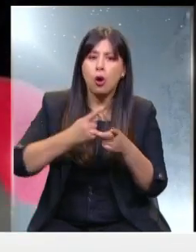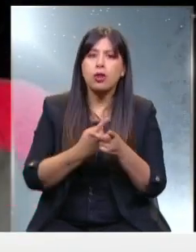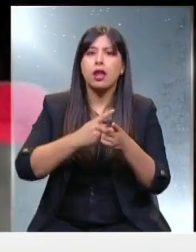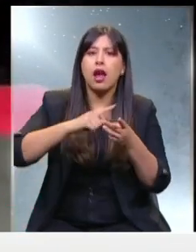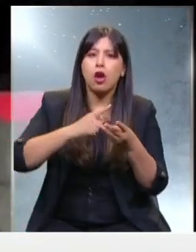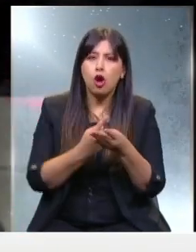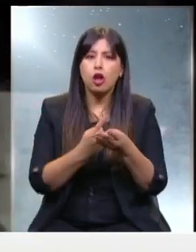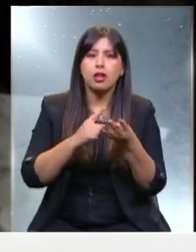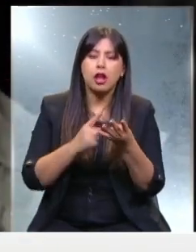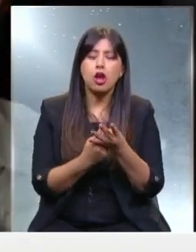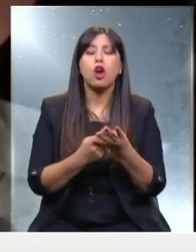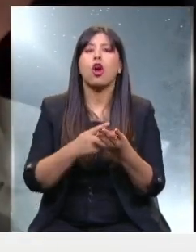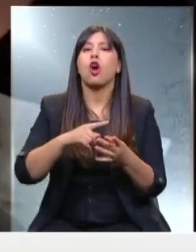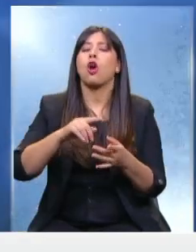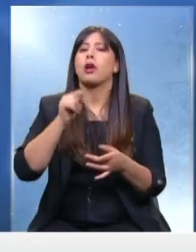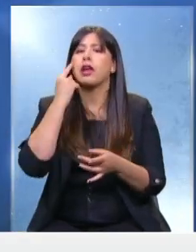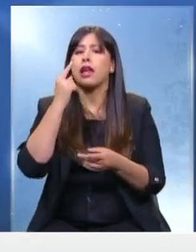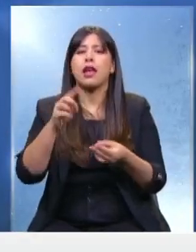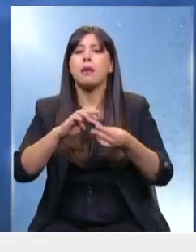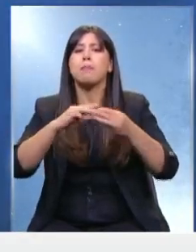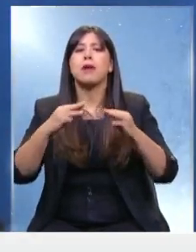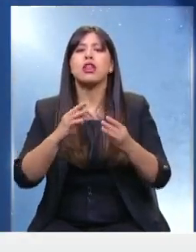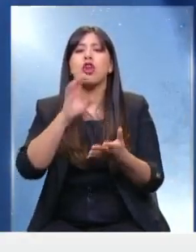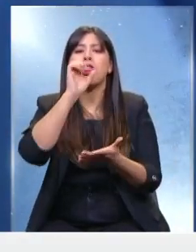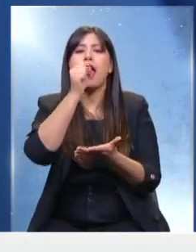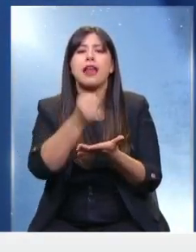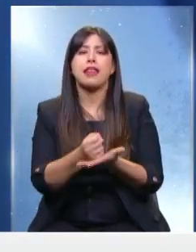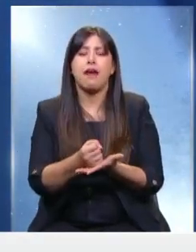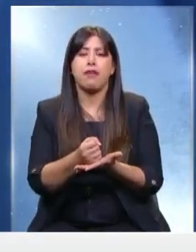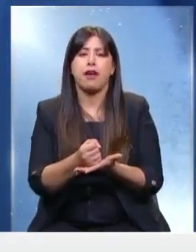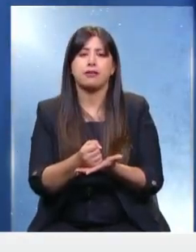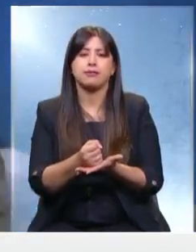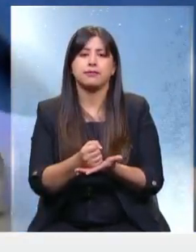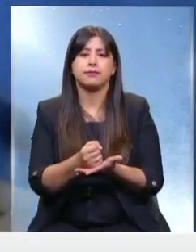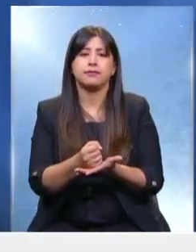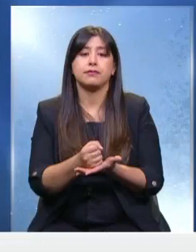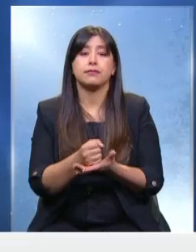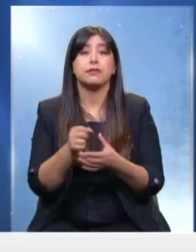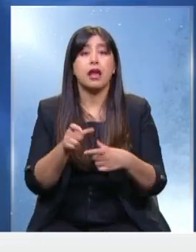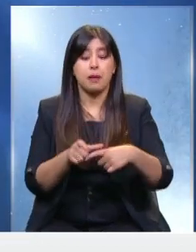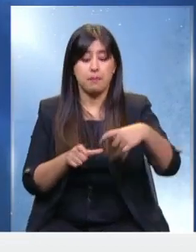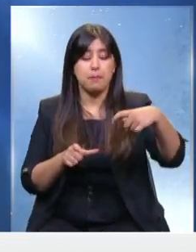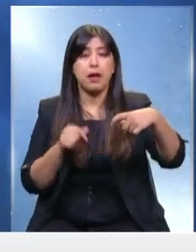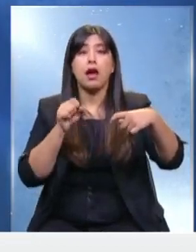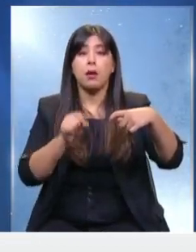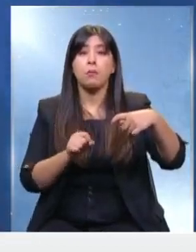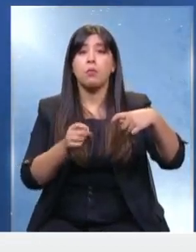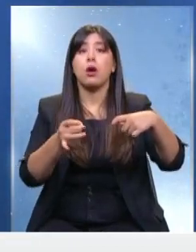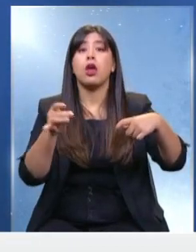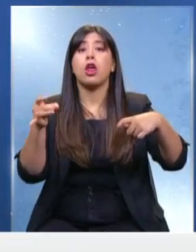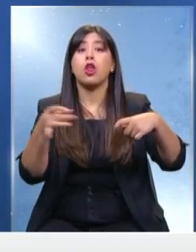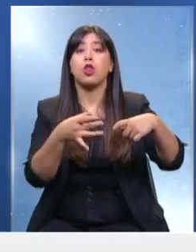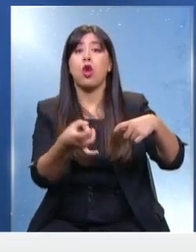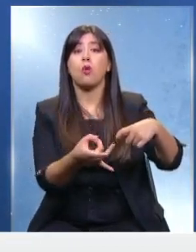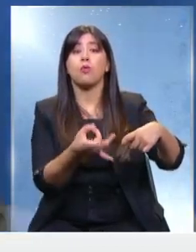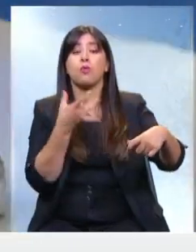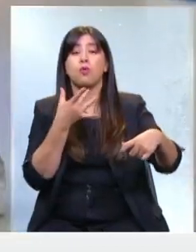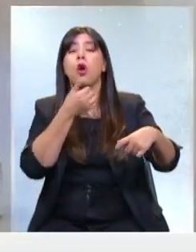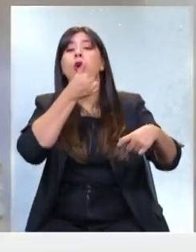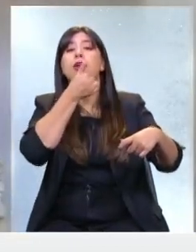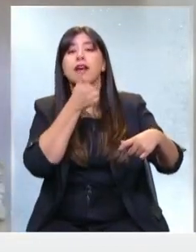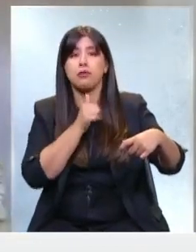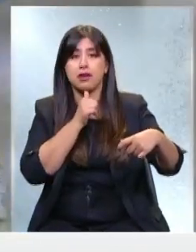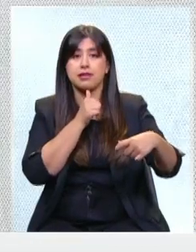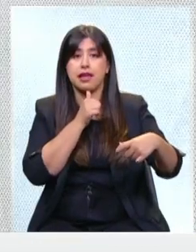lo que sería un nuevo método de estafa. La máquina puede realizar transferencias bancarias y giros con una